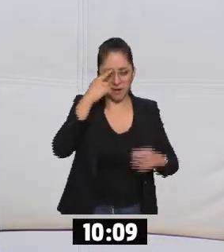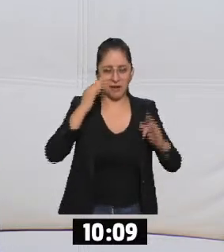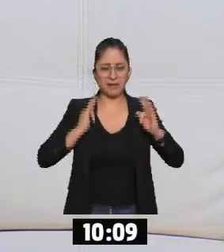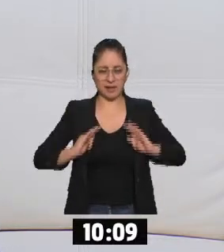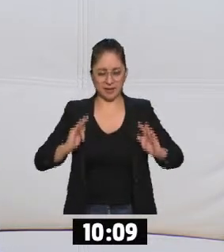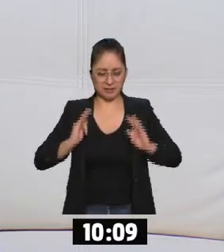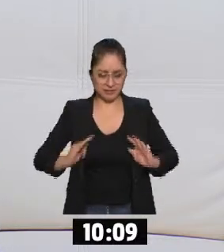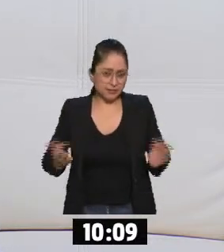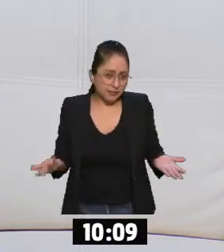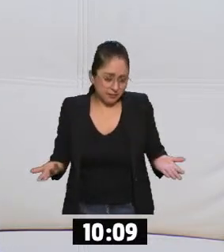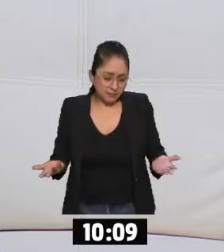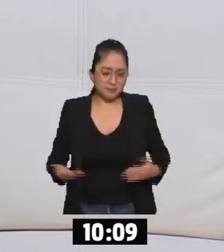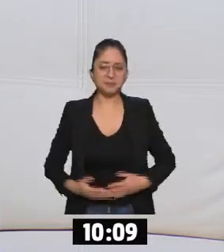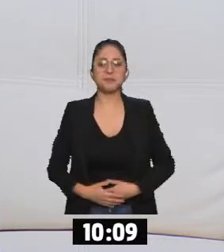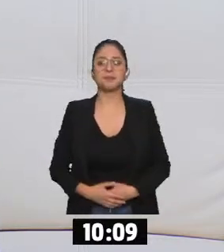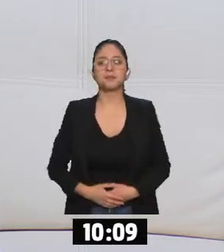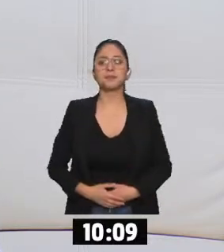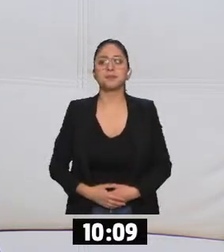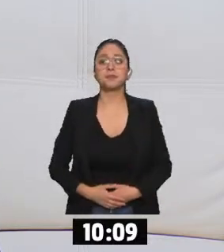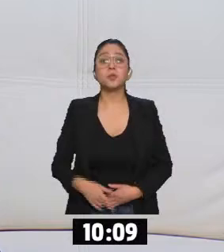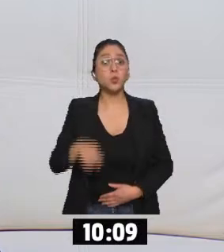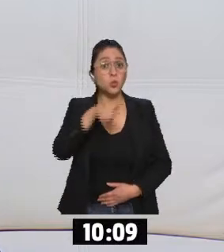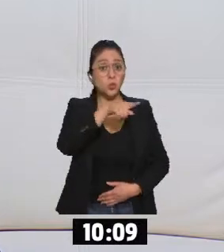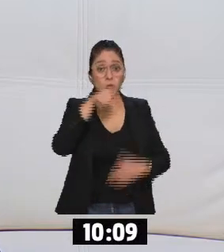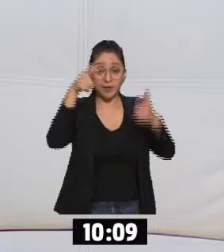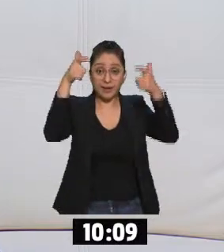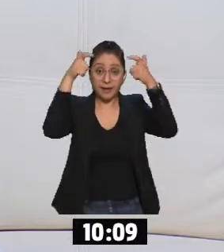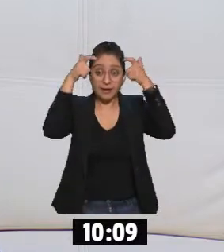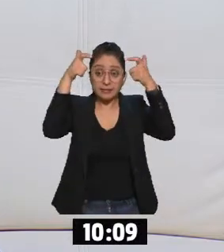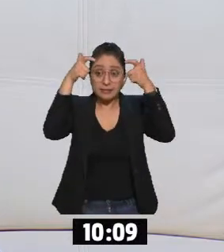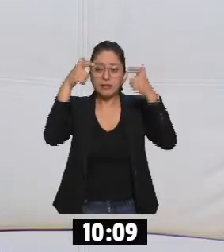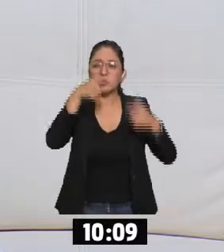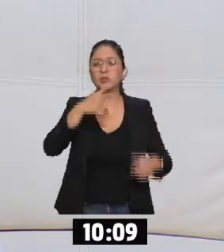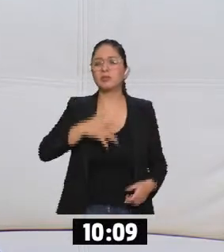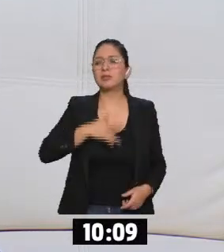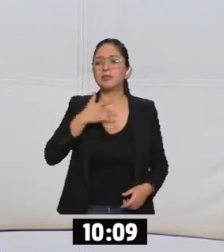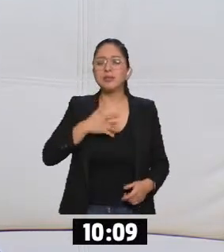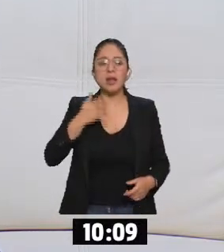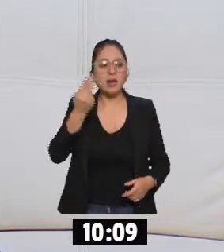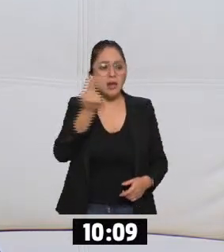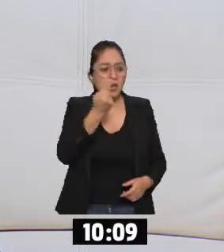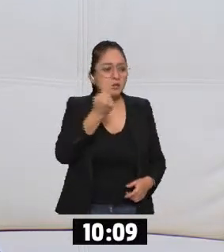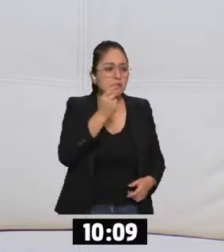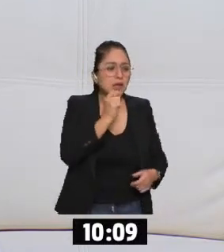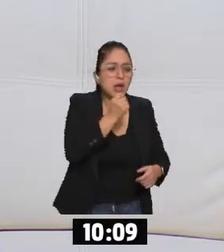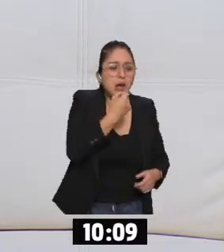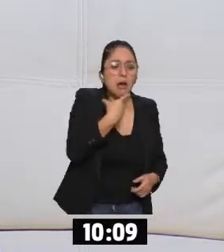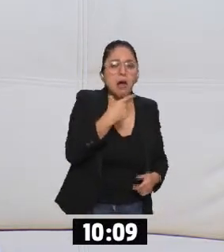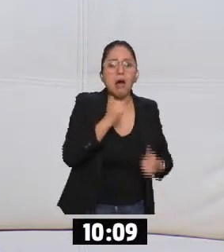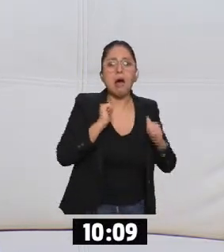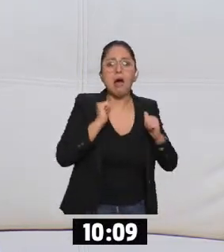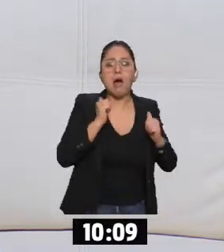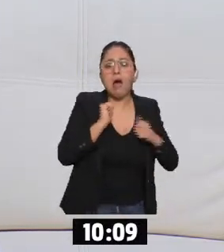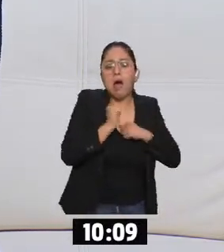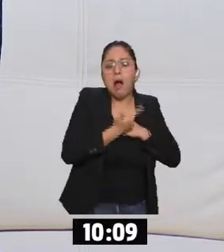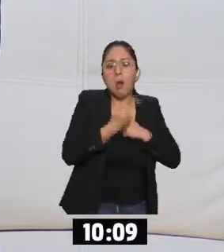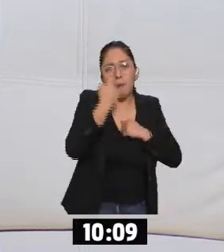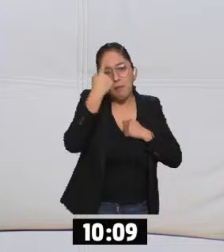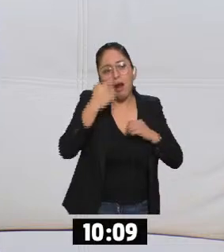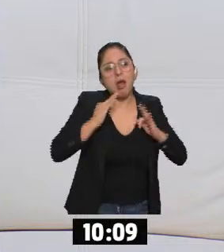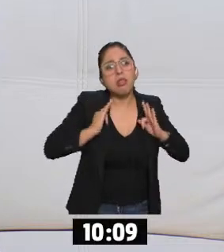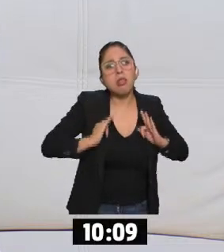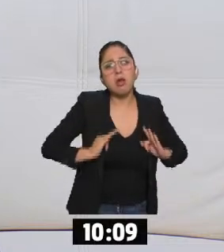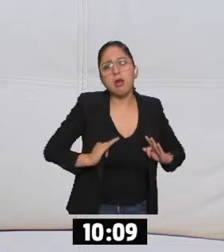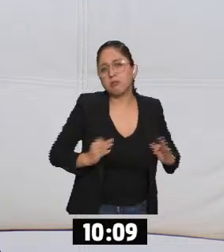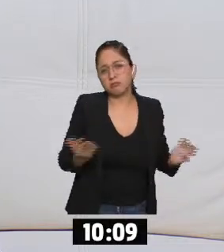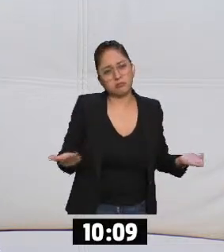ver, el manejo del estrés no necesita un tranquilizante. El problema es... Ya ve, usted metiéndose pastas como si fueran... Yo sí hago